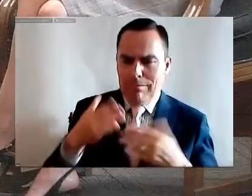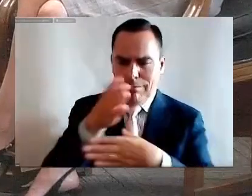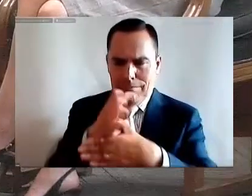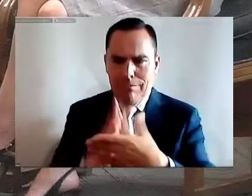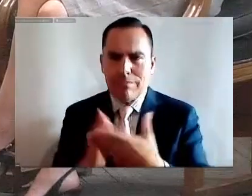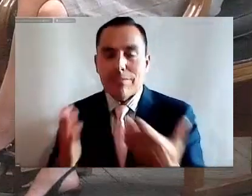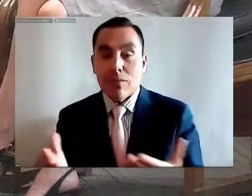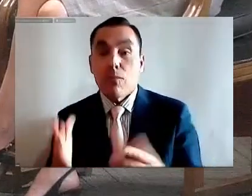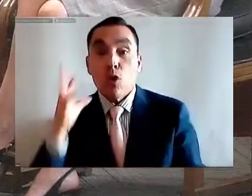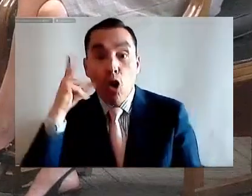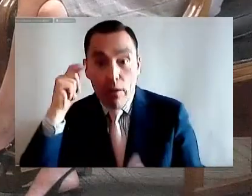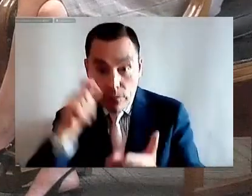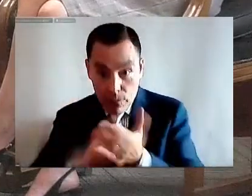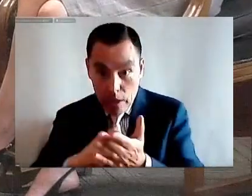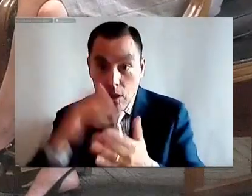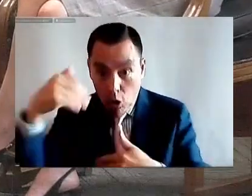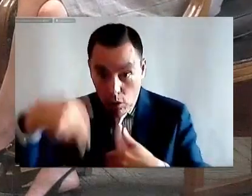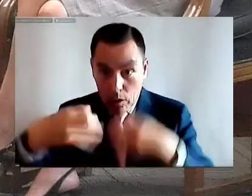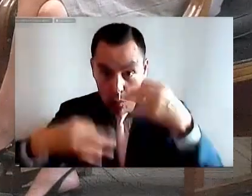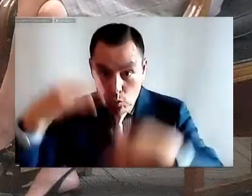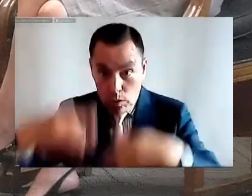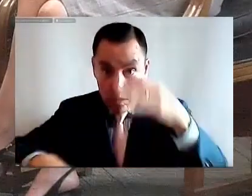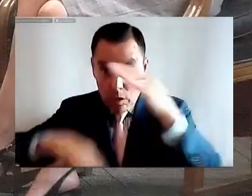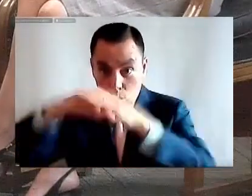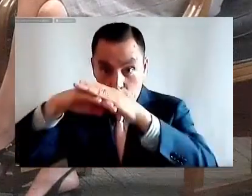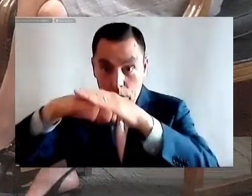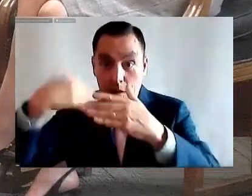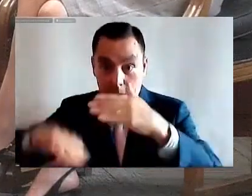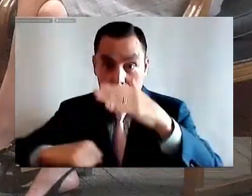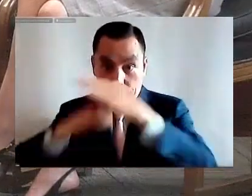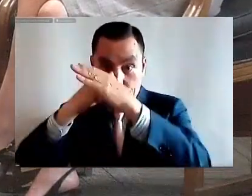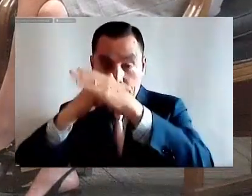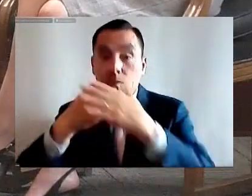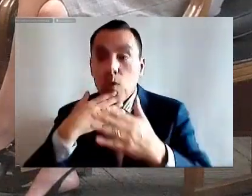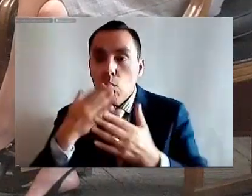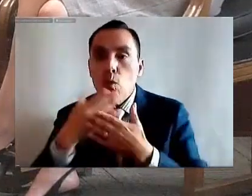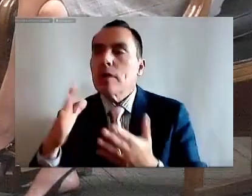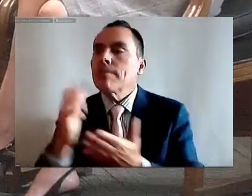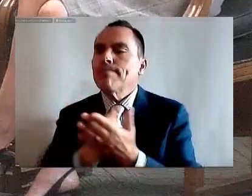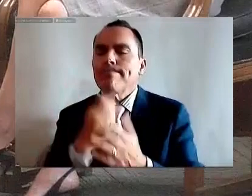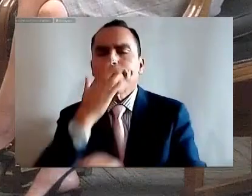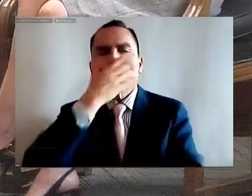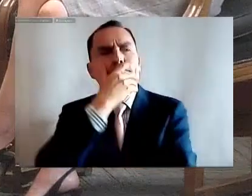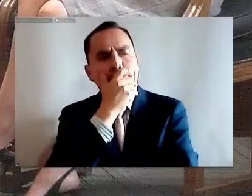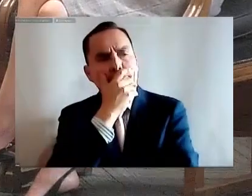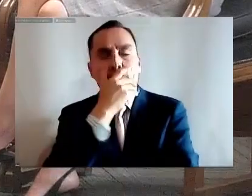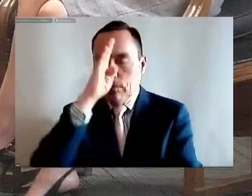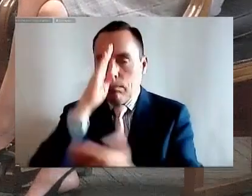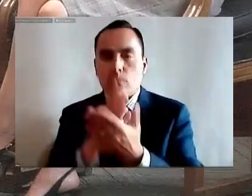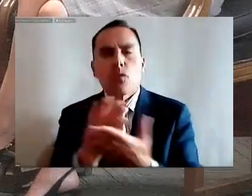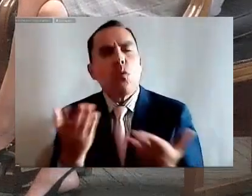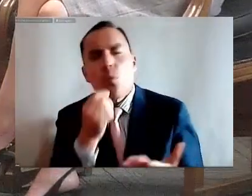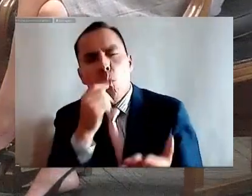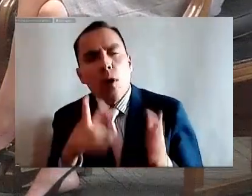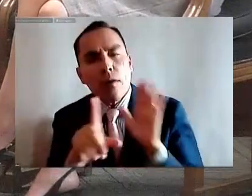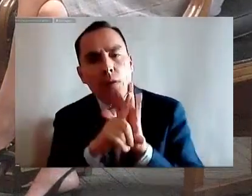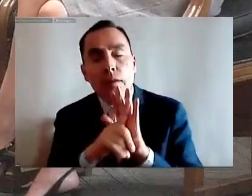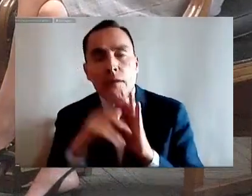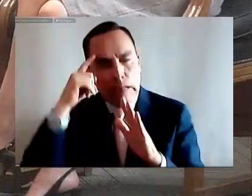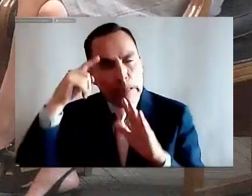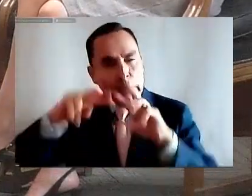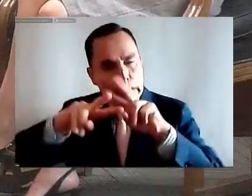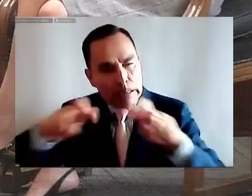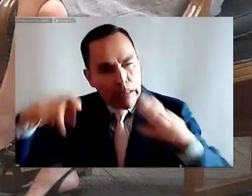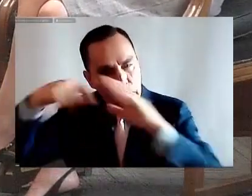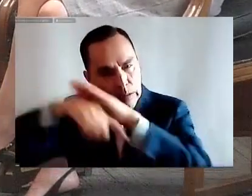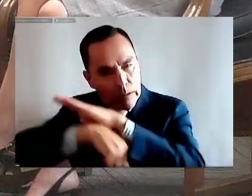acá creemos el interés en esta sentencia, rescatan el contexto, ¿ya? Entonces analizan profundamente, por ejemplo, el periodo